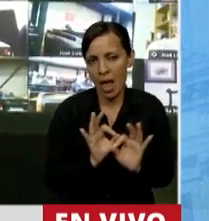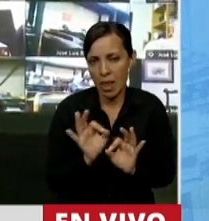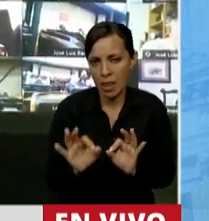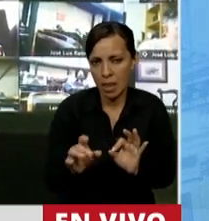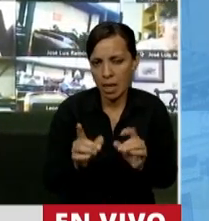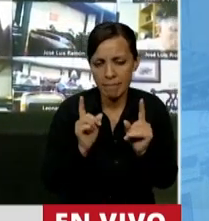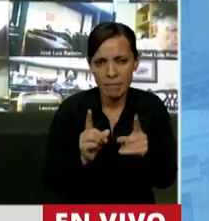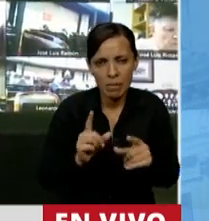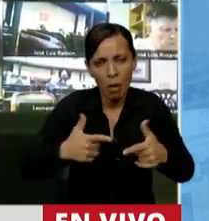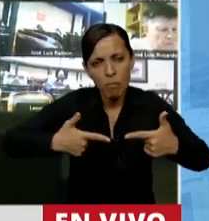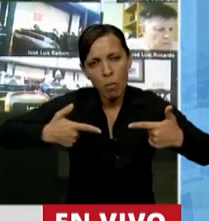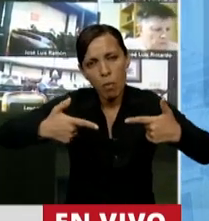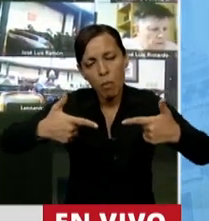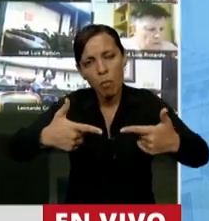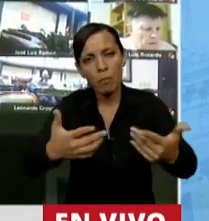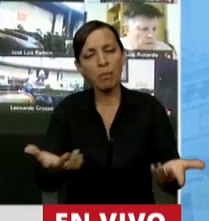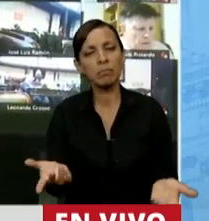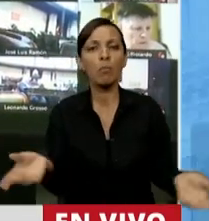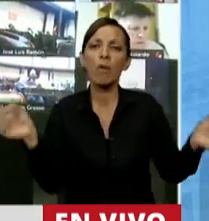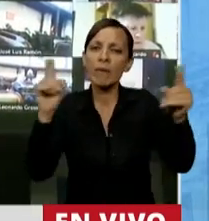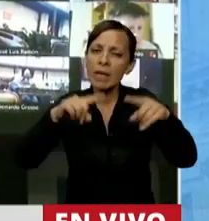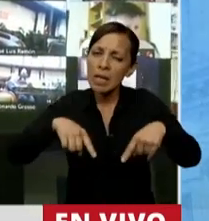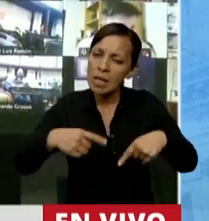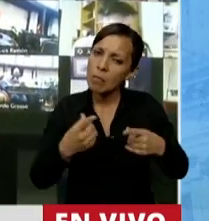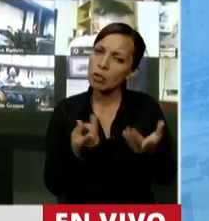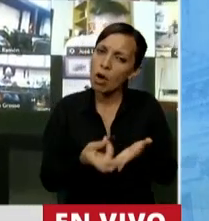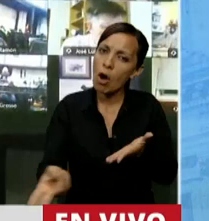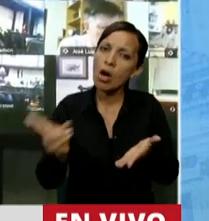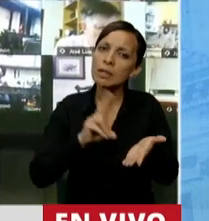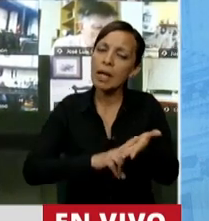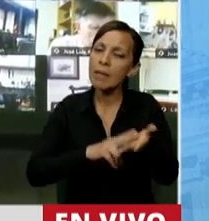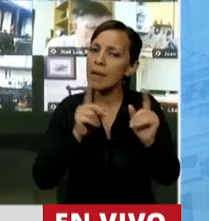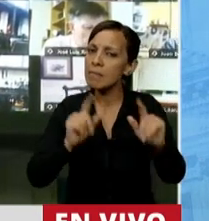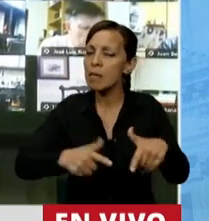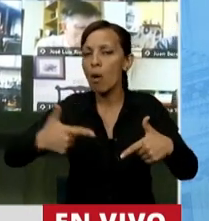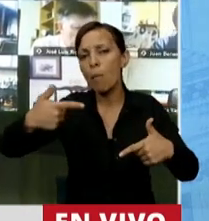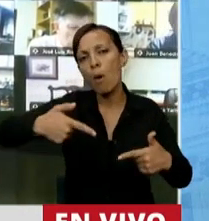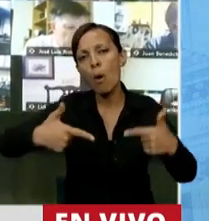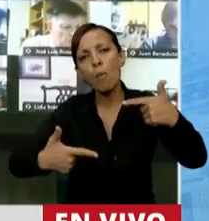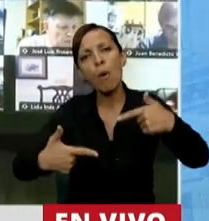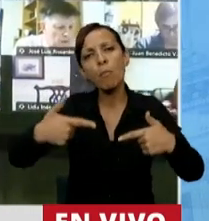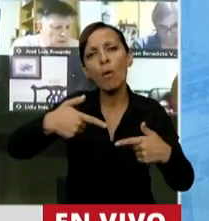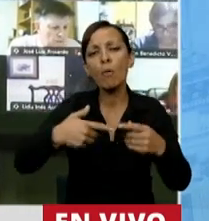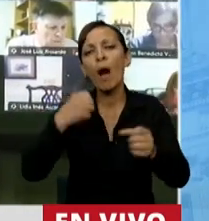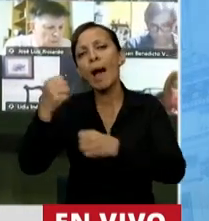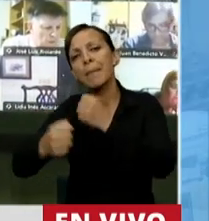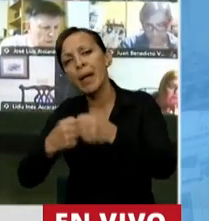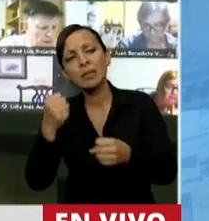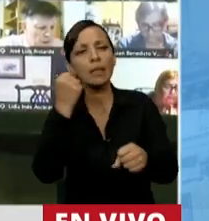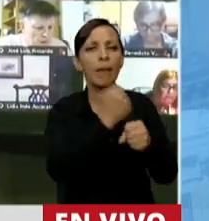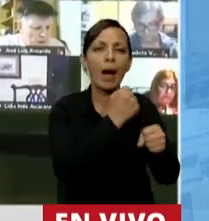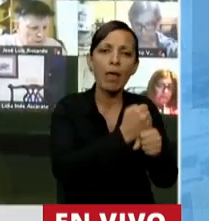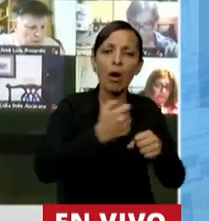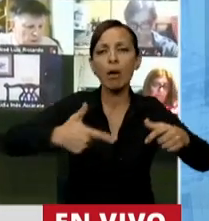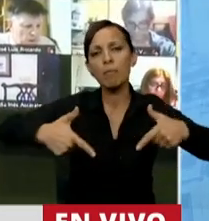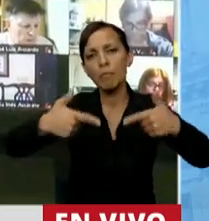pasó, señor presidente. Volvimos otra vez a este fenómeno del relato de empresas versus